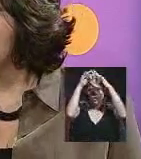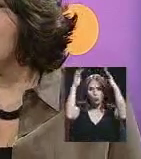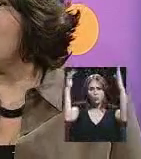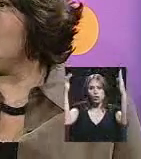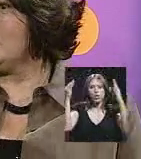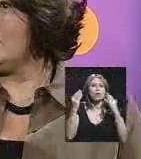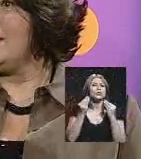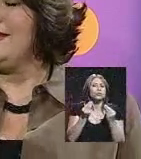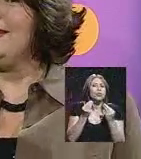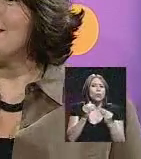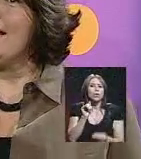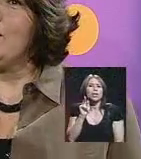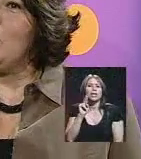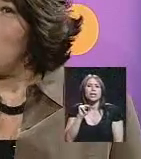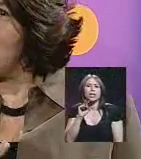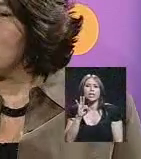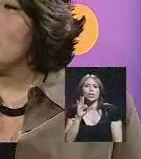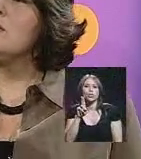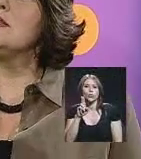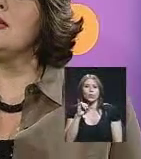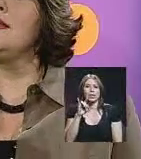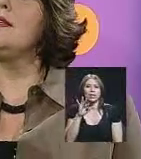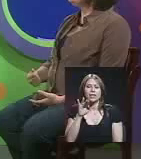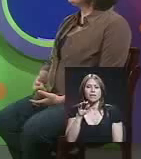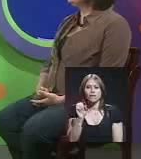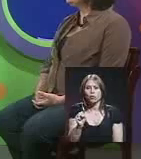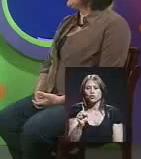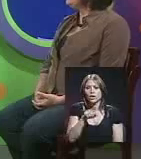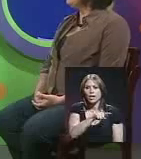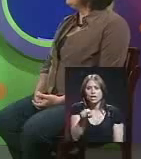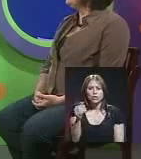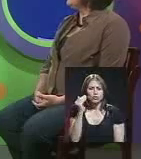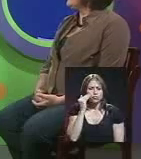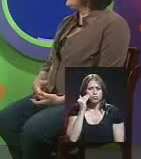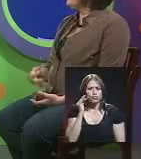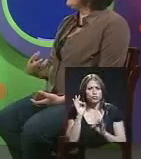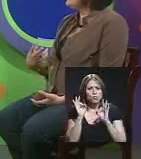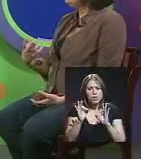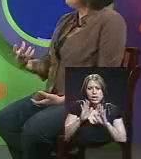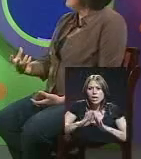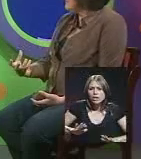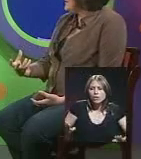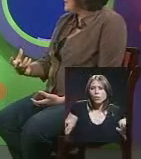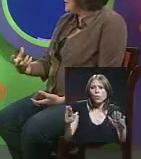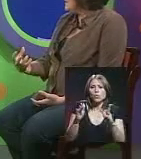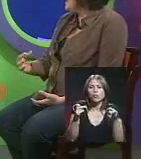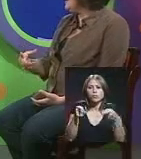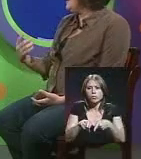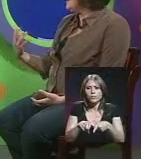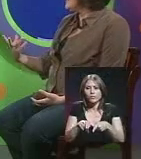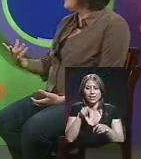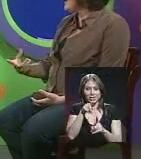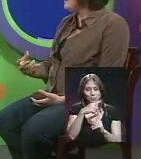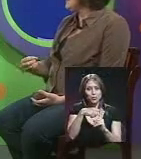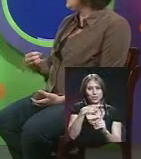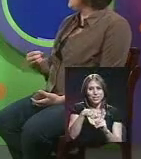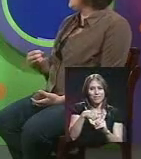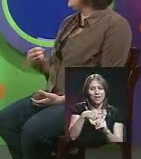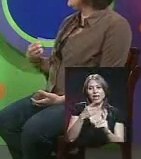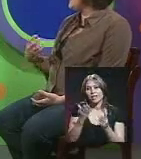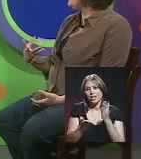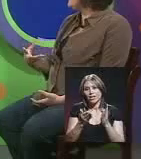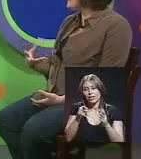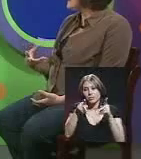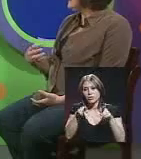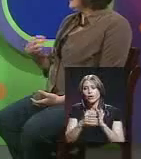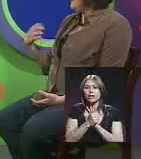muy intuitivos, están muy conscientes de su entorno. Y eso, de la parte positiva, pueden ser muy hábiles para